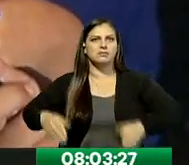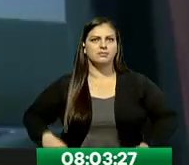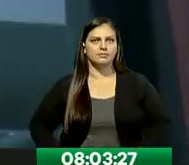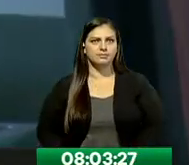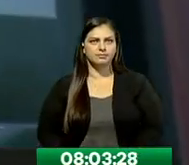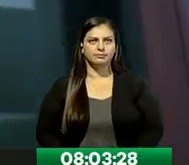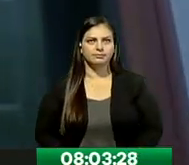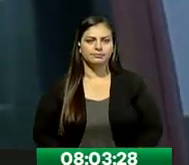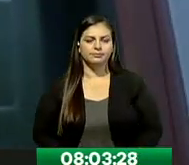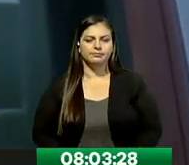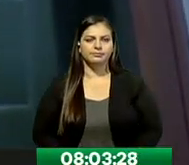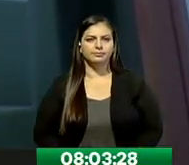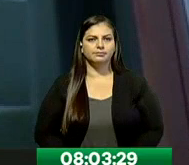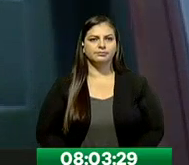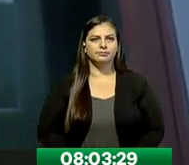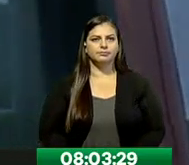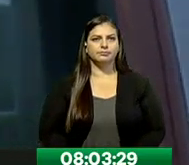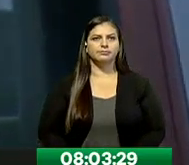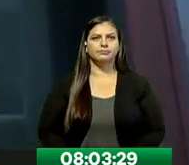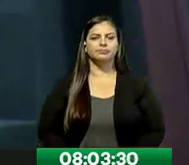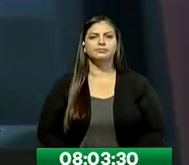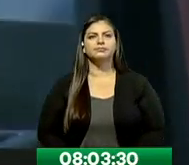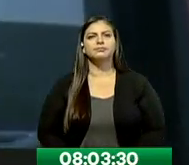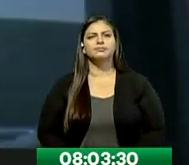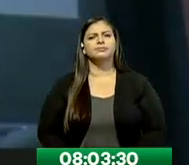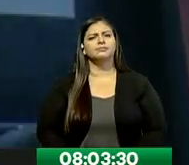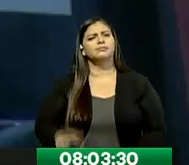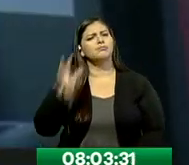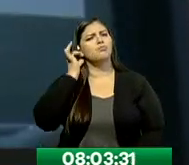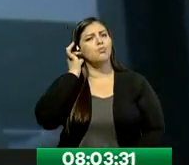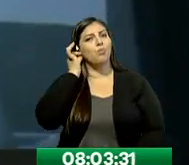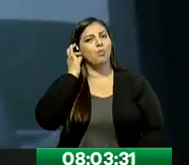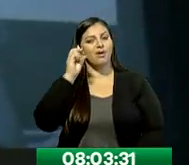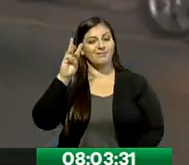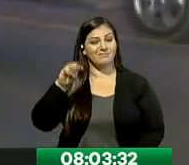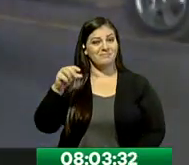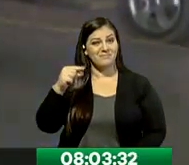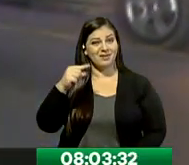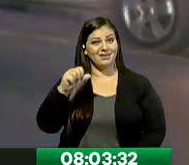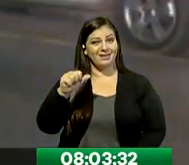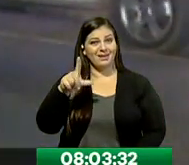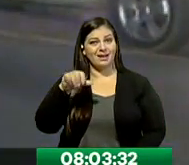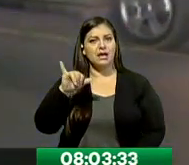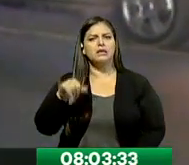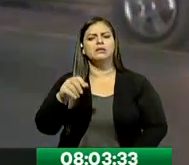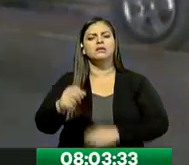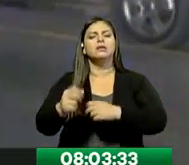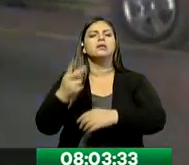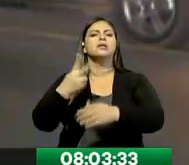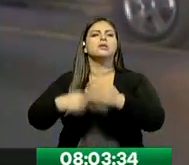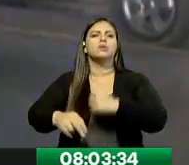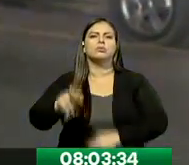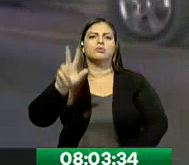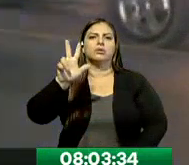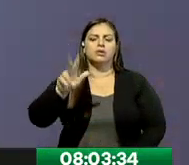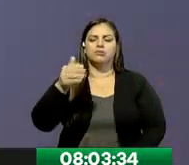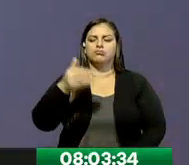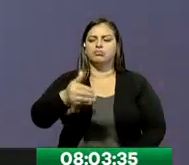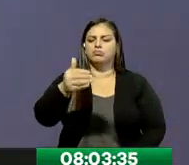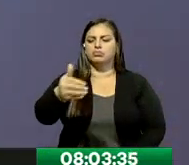salen. La víctima, quien deja 3 hijos en la orfandad, habitaba en la parroquia